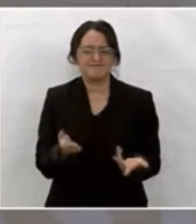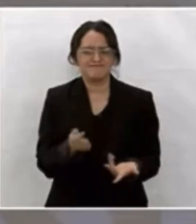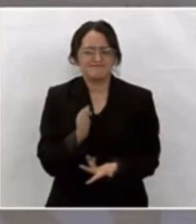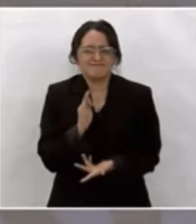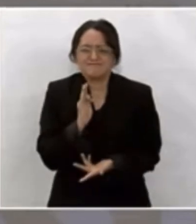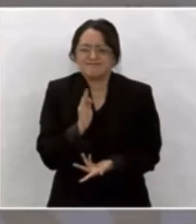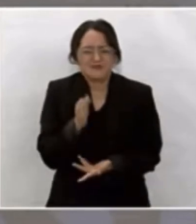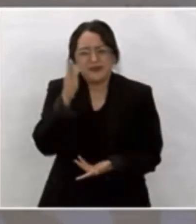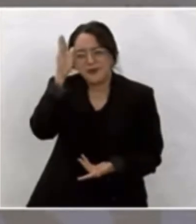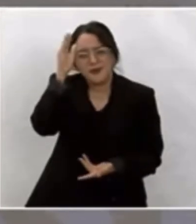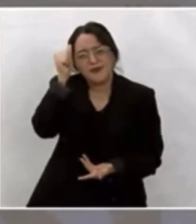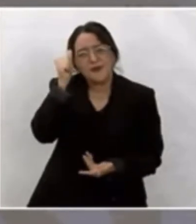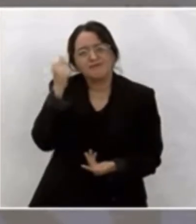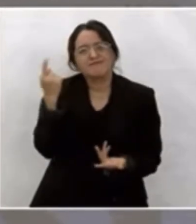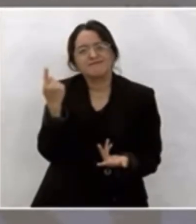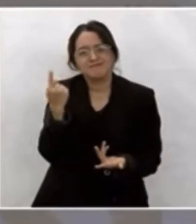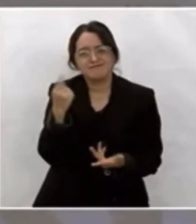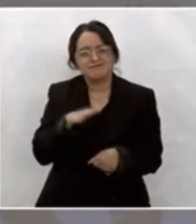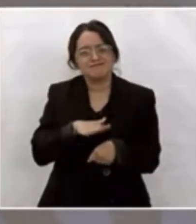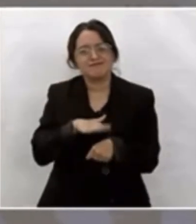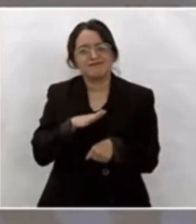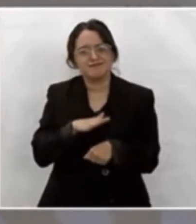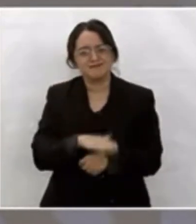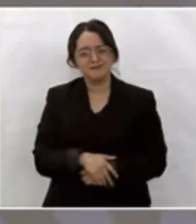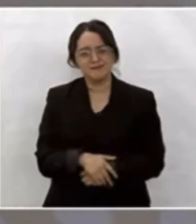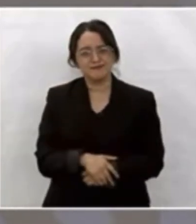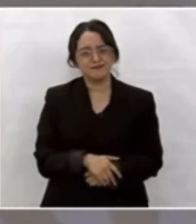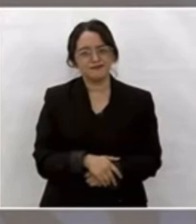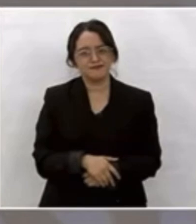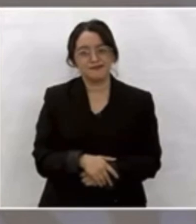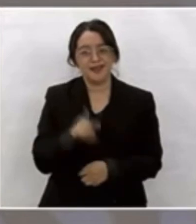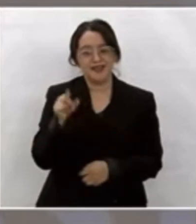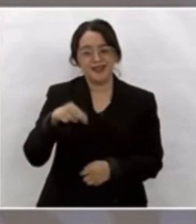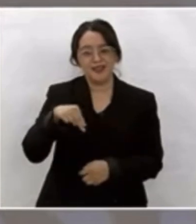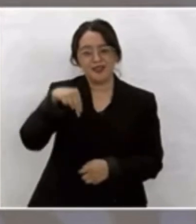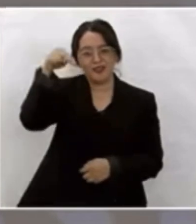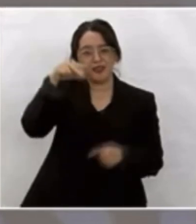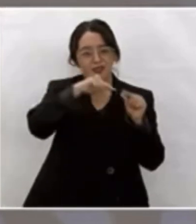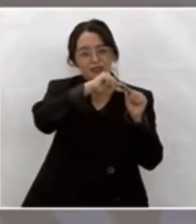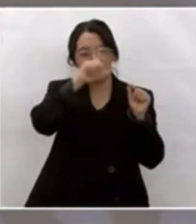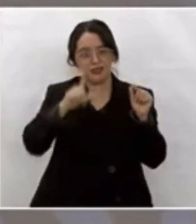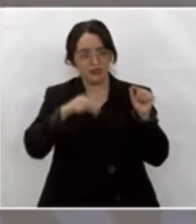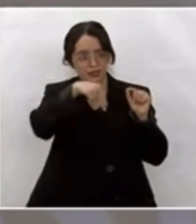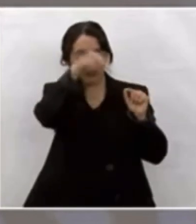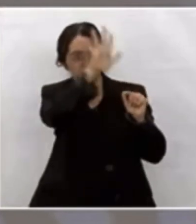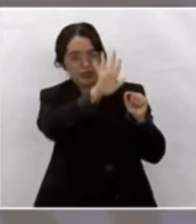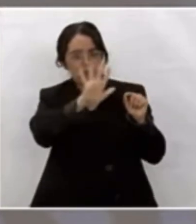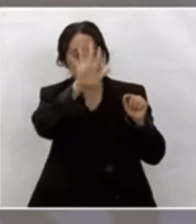el que también entren por el norte a